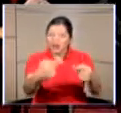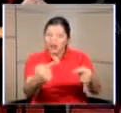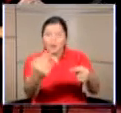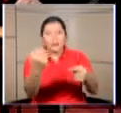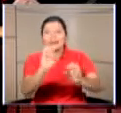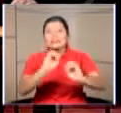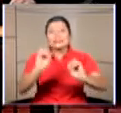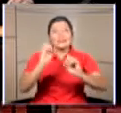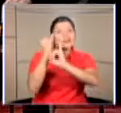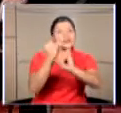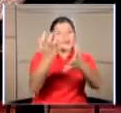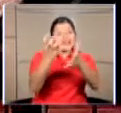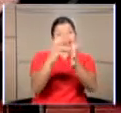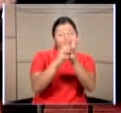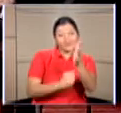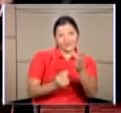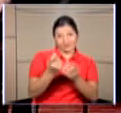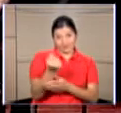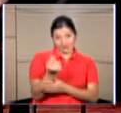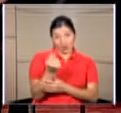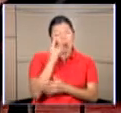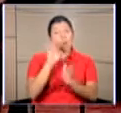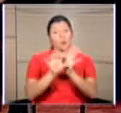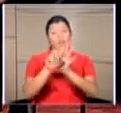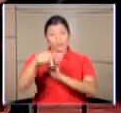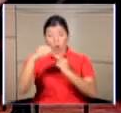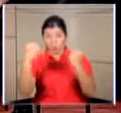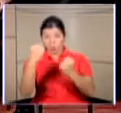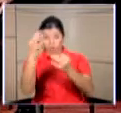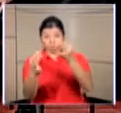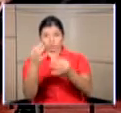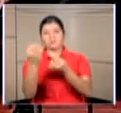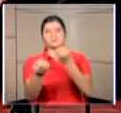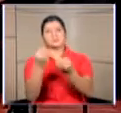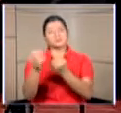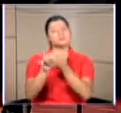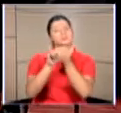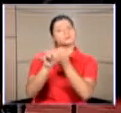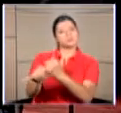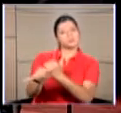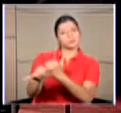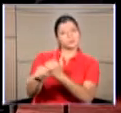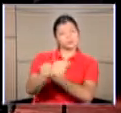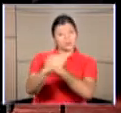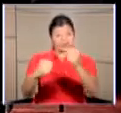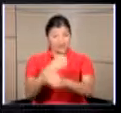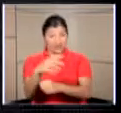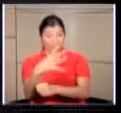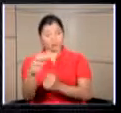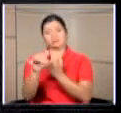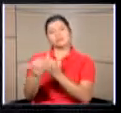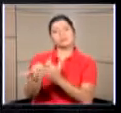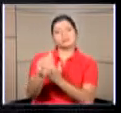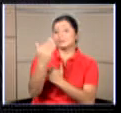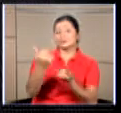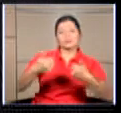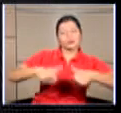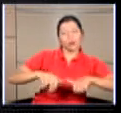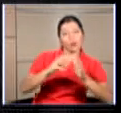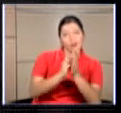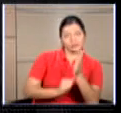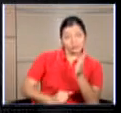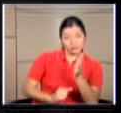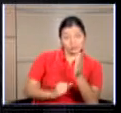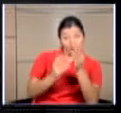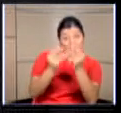por ejemplo, el Poder Judicial presentó una acción de inconstitucionalidad contra estos aparentes recortes